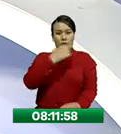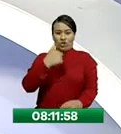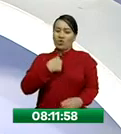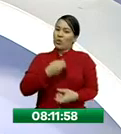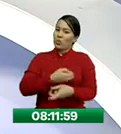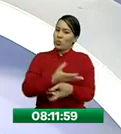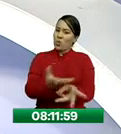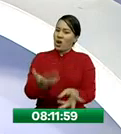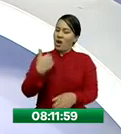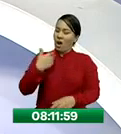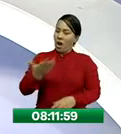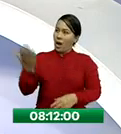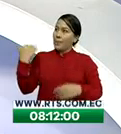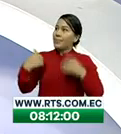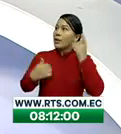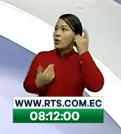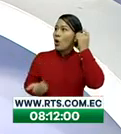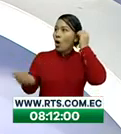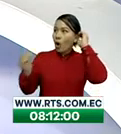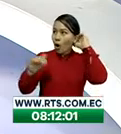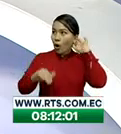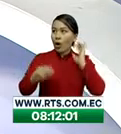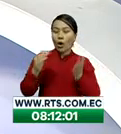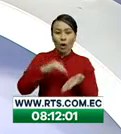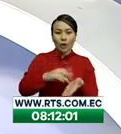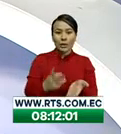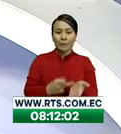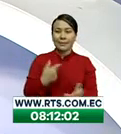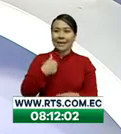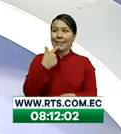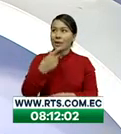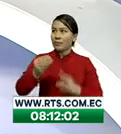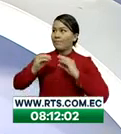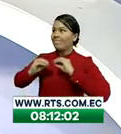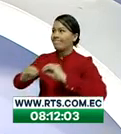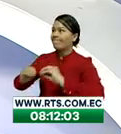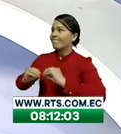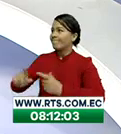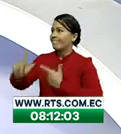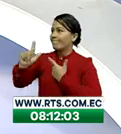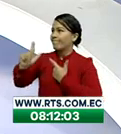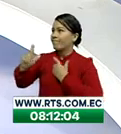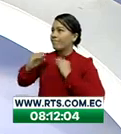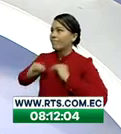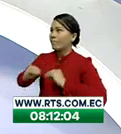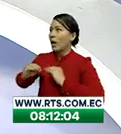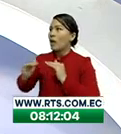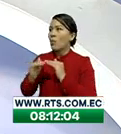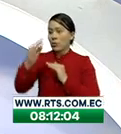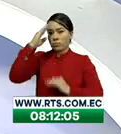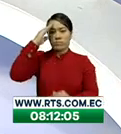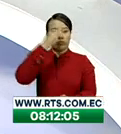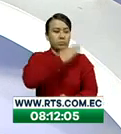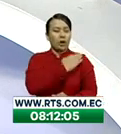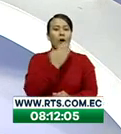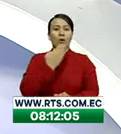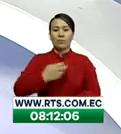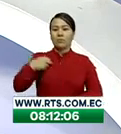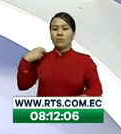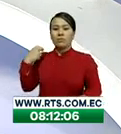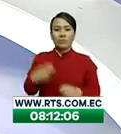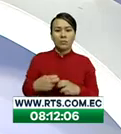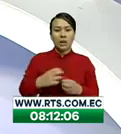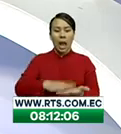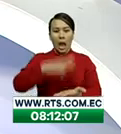alguna vez, y me permito volver a hacerlo, que se formen en un cuartel militar. Para